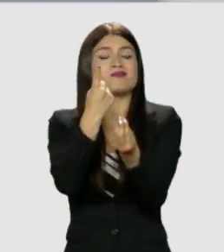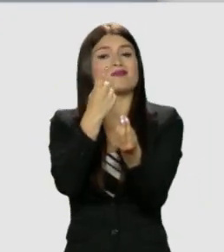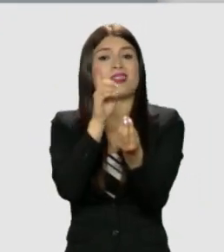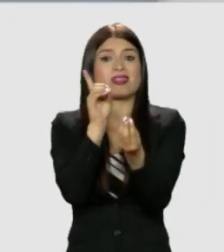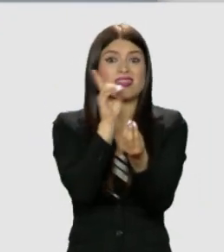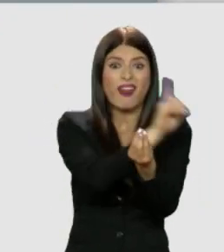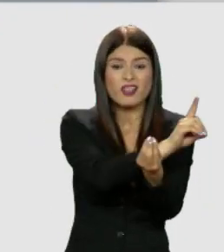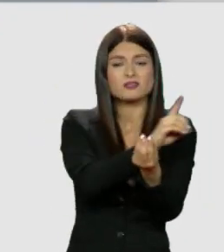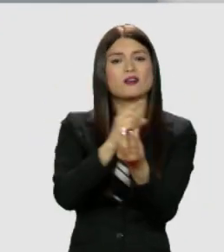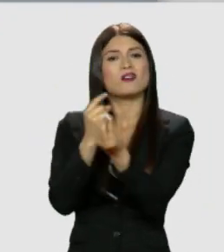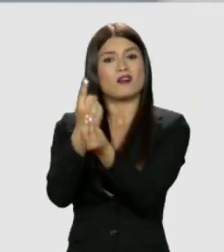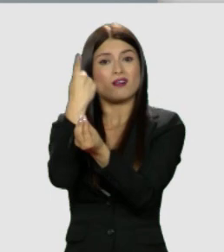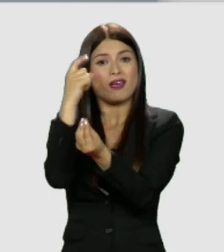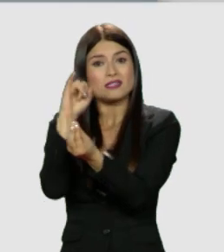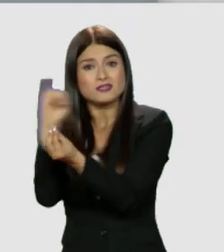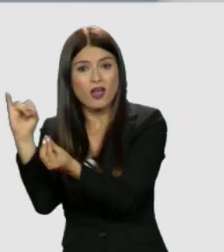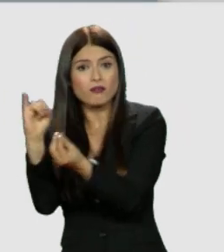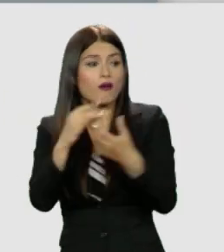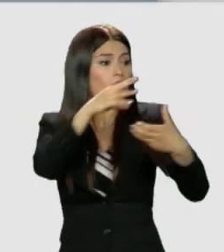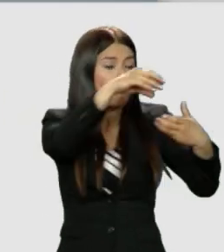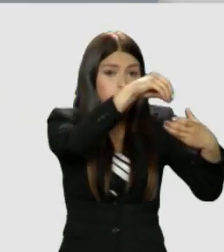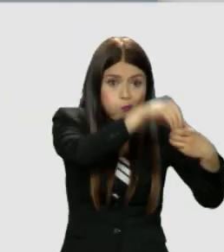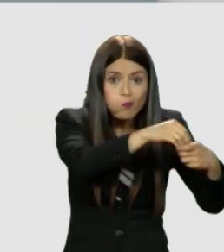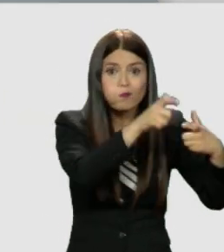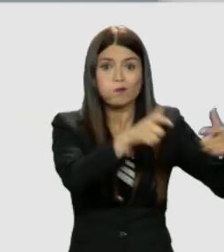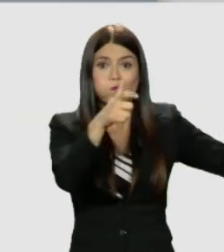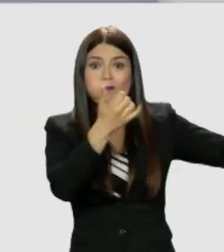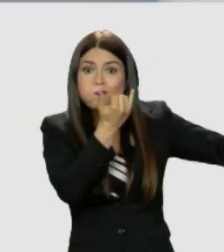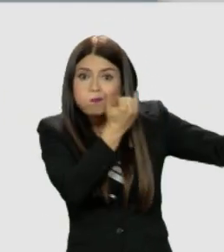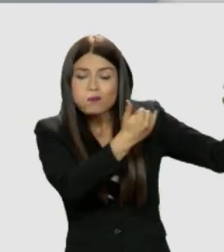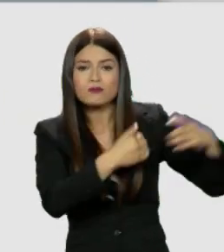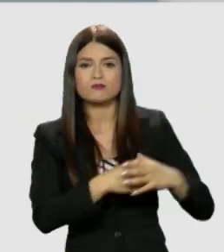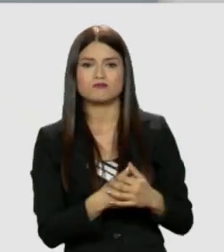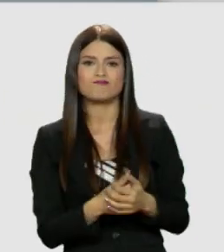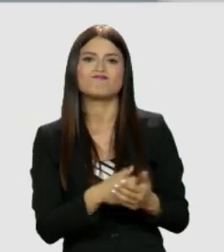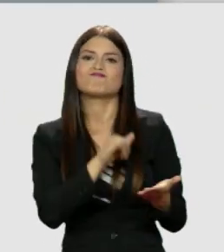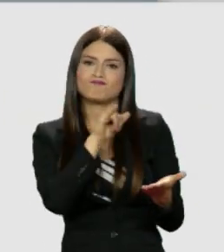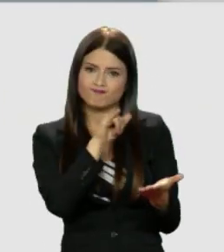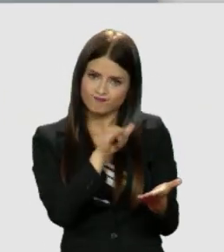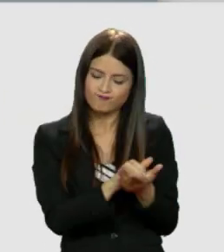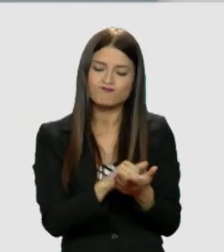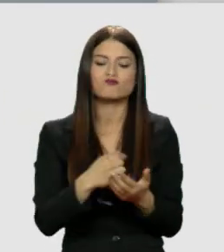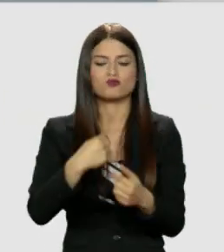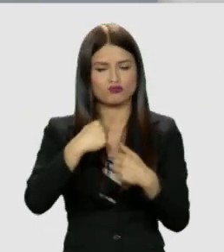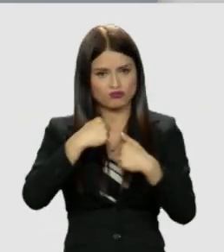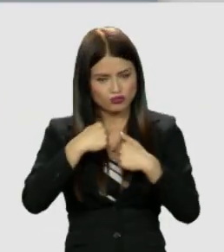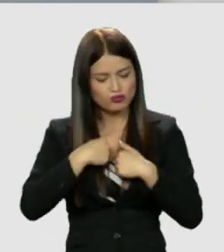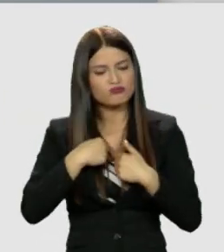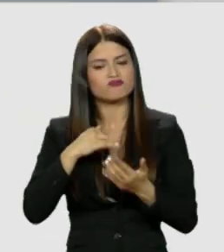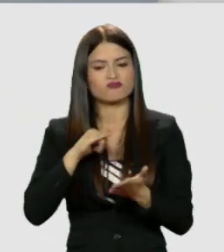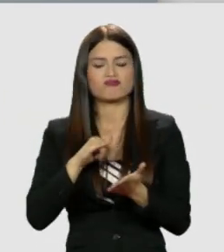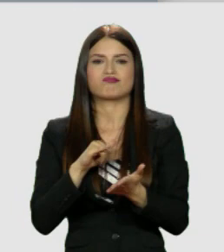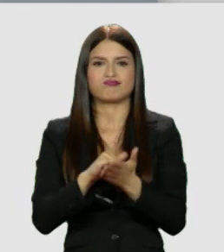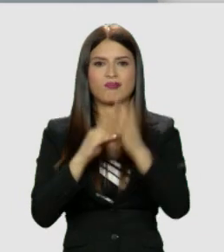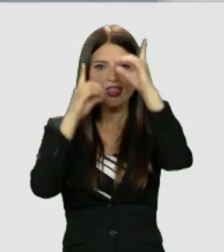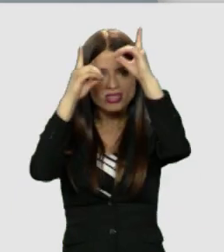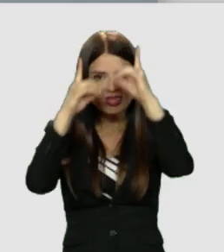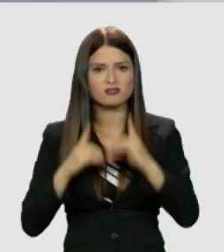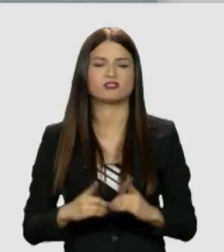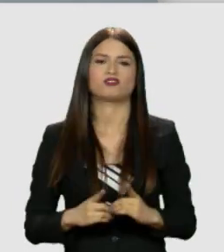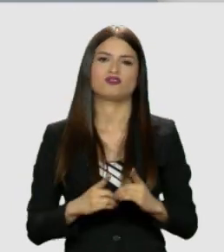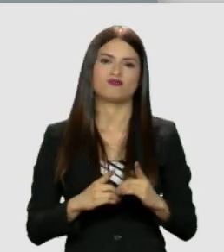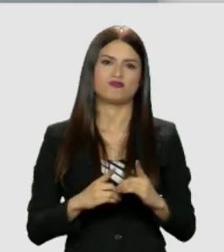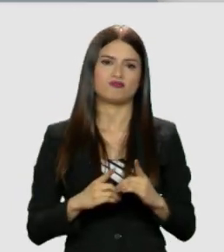extrema derecha y y en esa dirección Voy a proceder